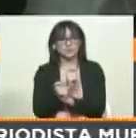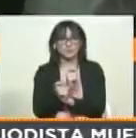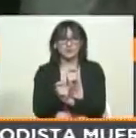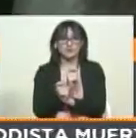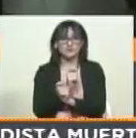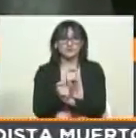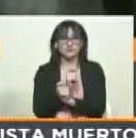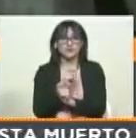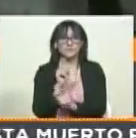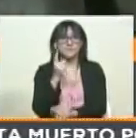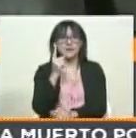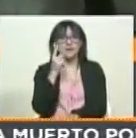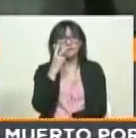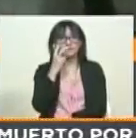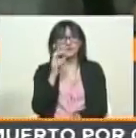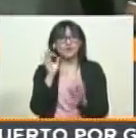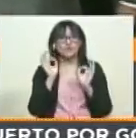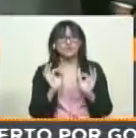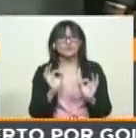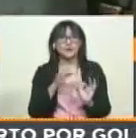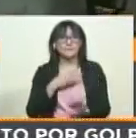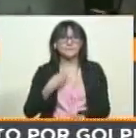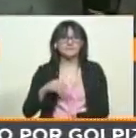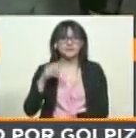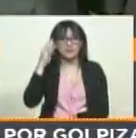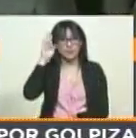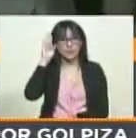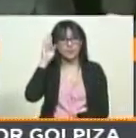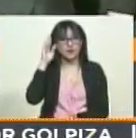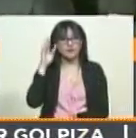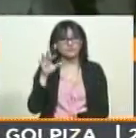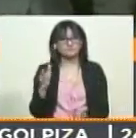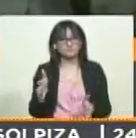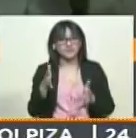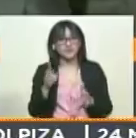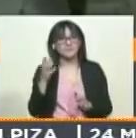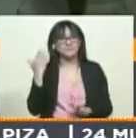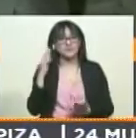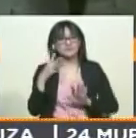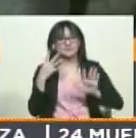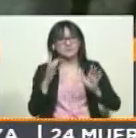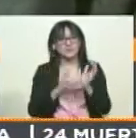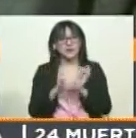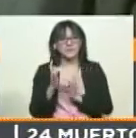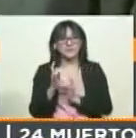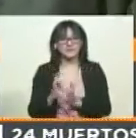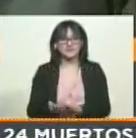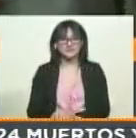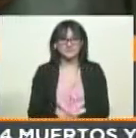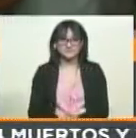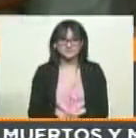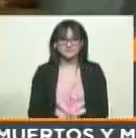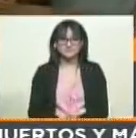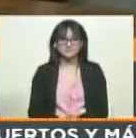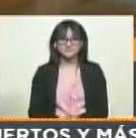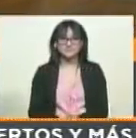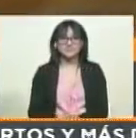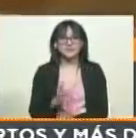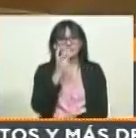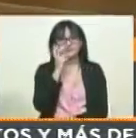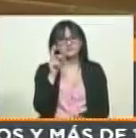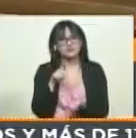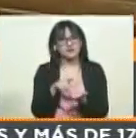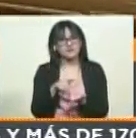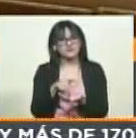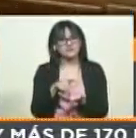Constituyente. Primera visita oficial del presidente cubano que fue electo el pasado 19 de abril, Jocelyn. Así es, bueno, ya en esta visita a nuestro país